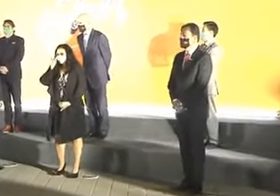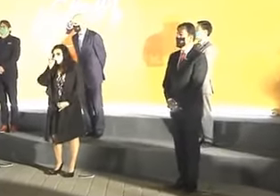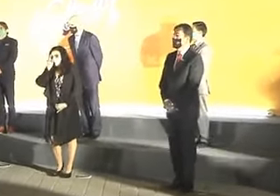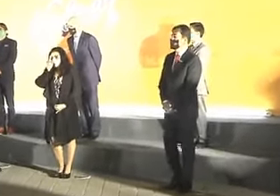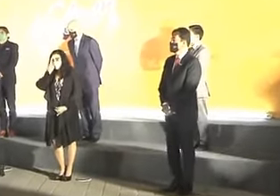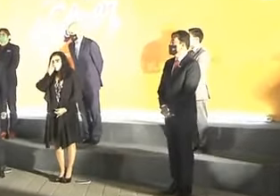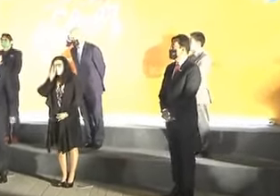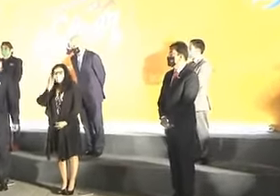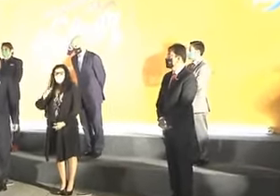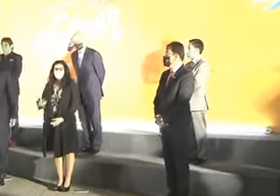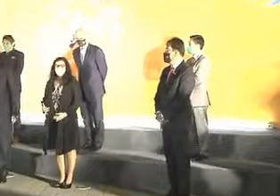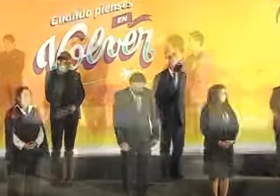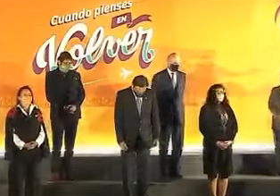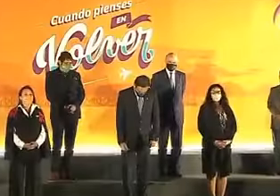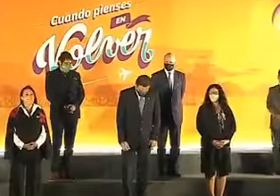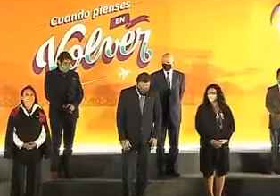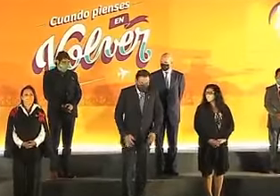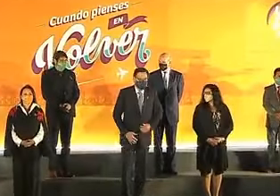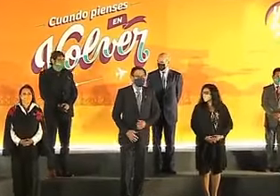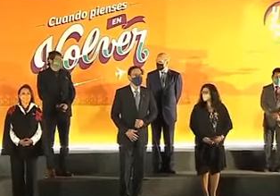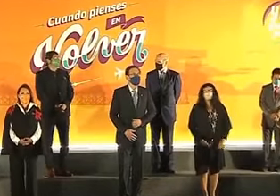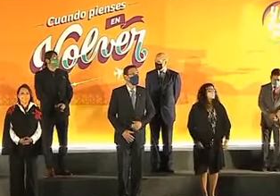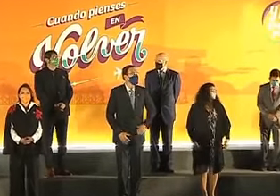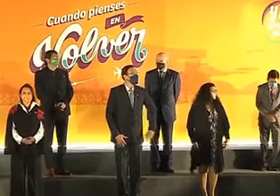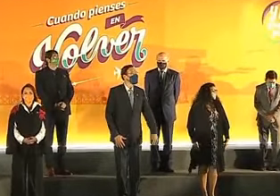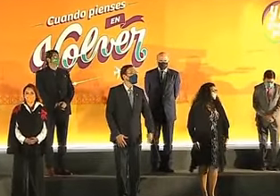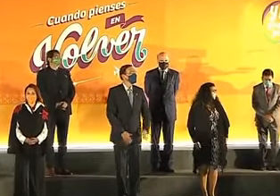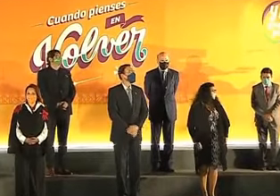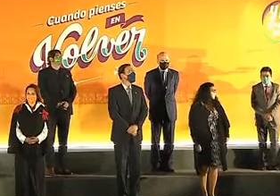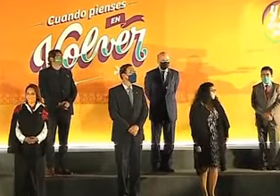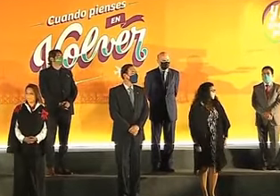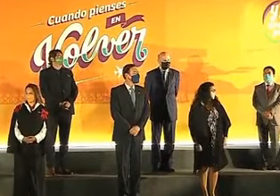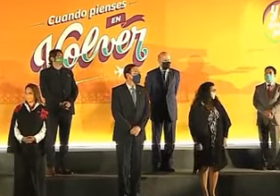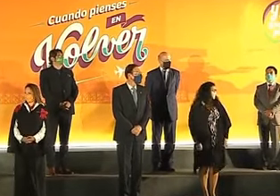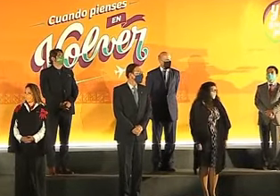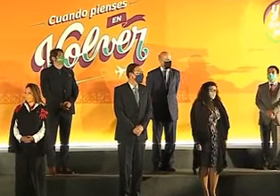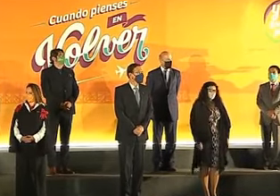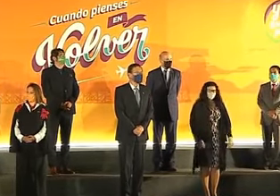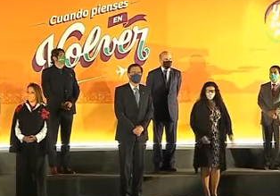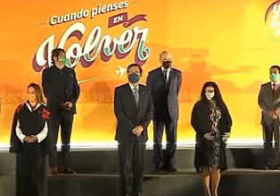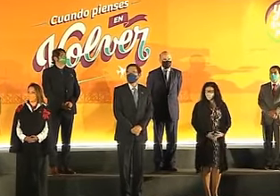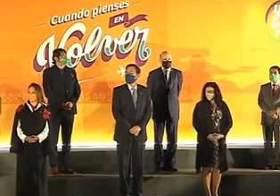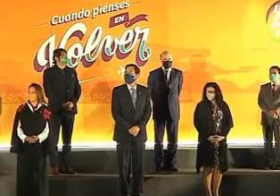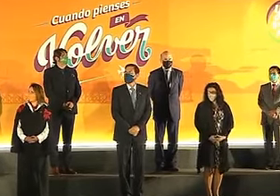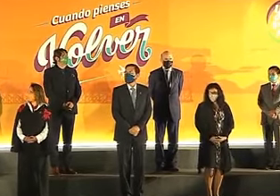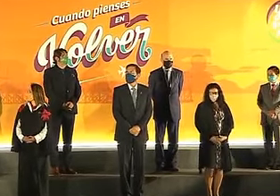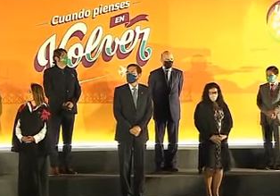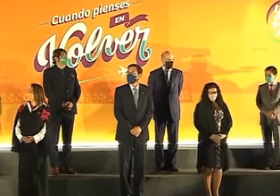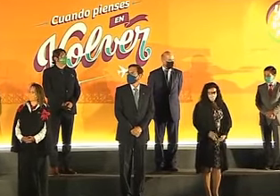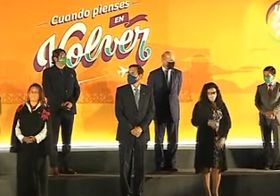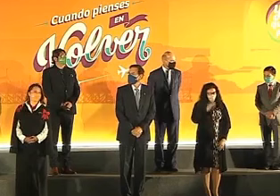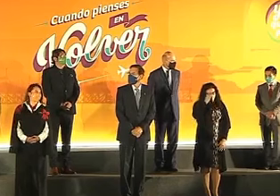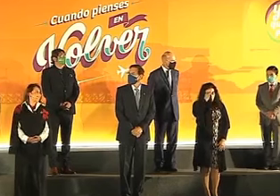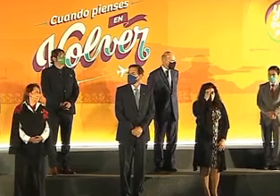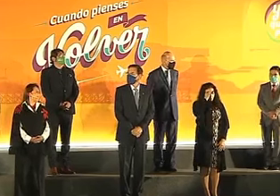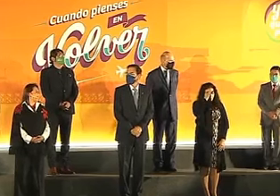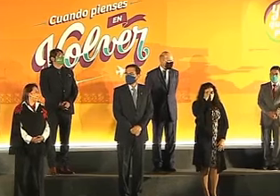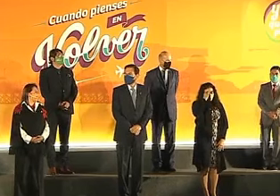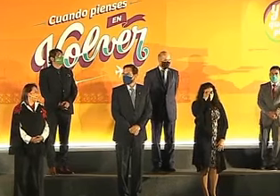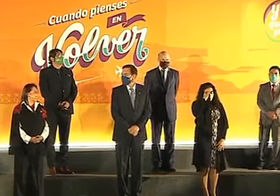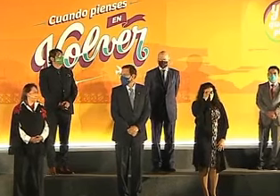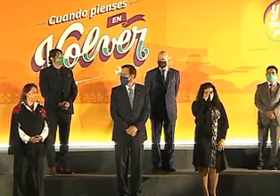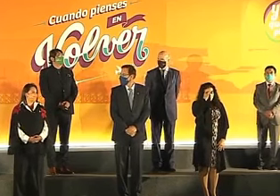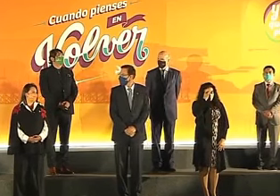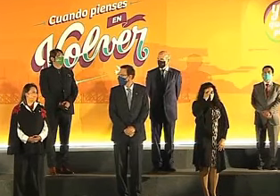la etapa cero iniciada en septiembre, ahora la etapa uno que se inicia el día de hoy